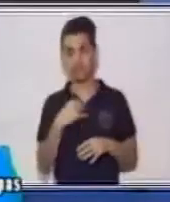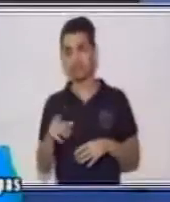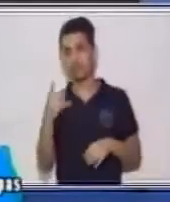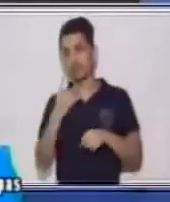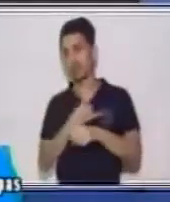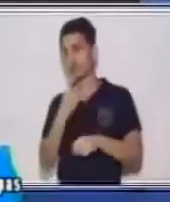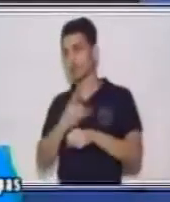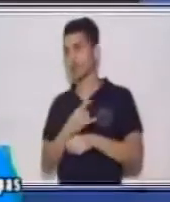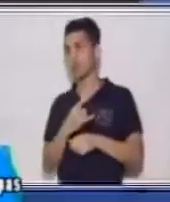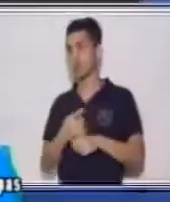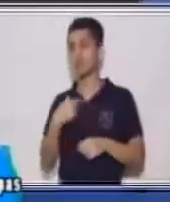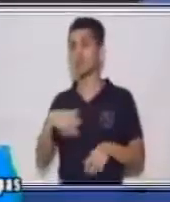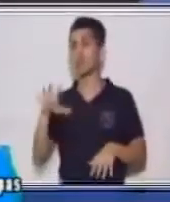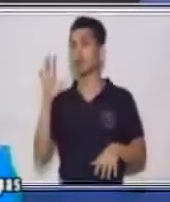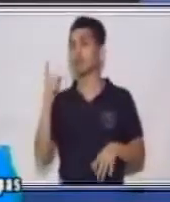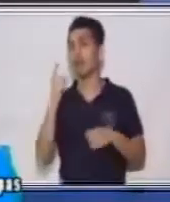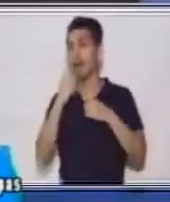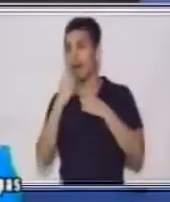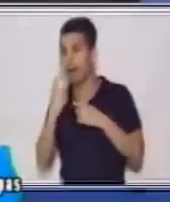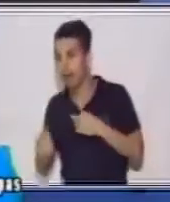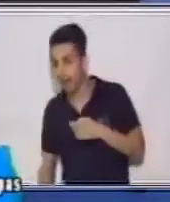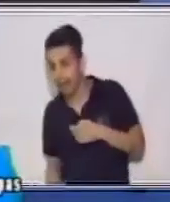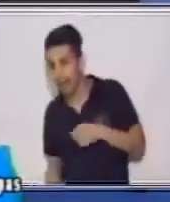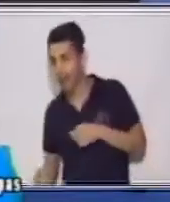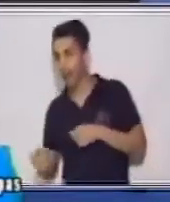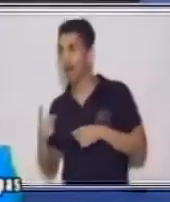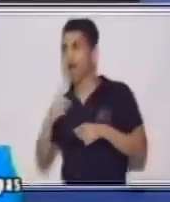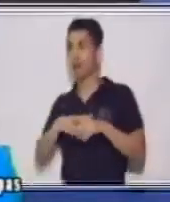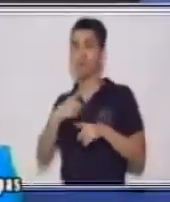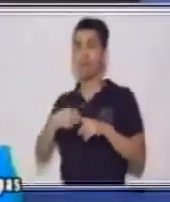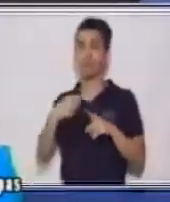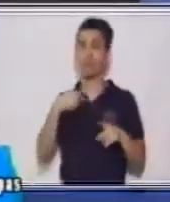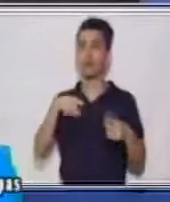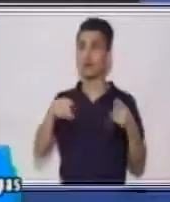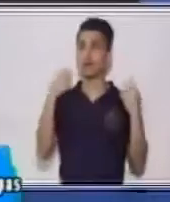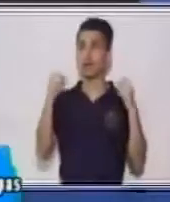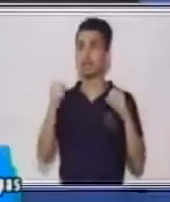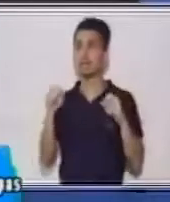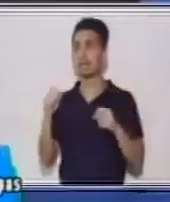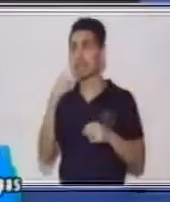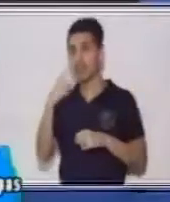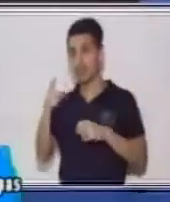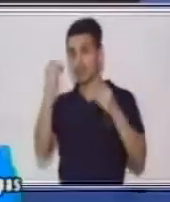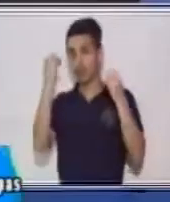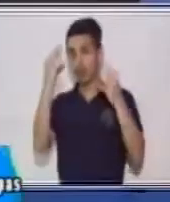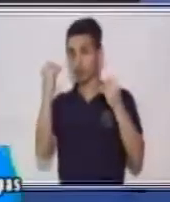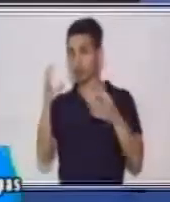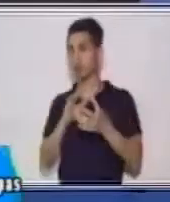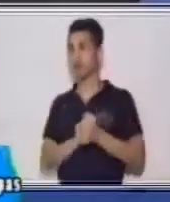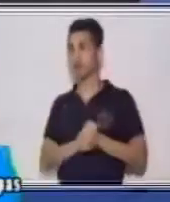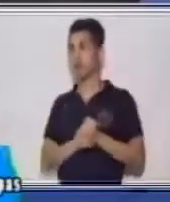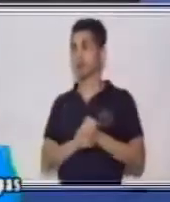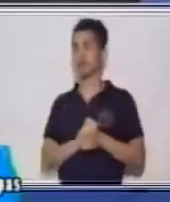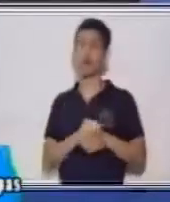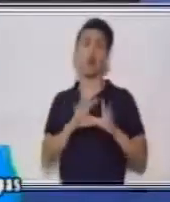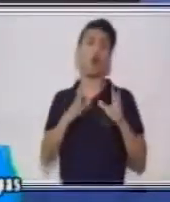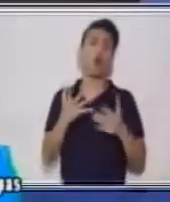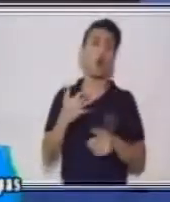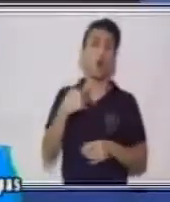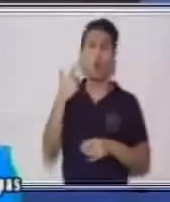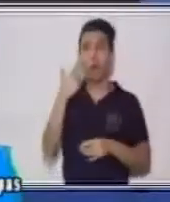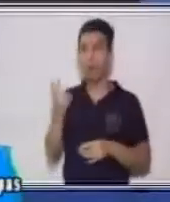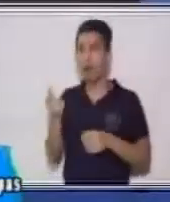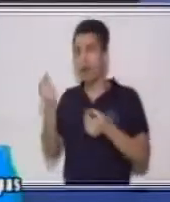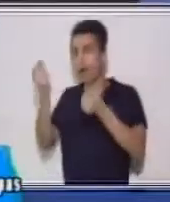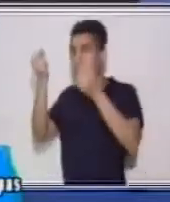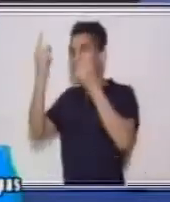nosotros nos sentimos más atraídos cuando estamos viendo la información y cómo lo vamos a